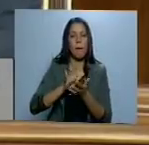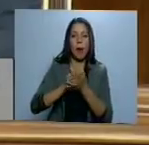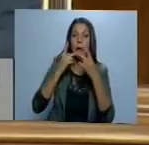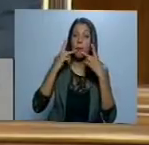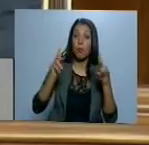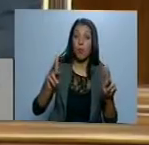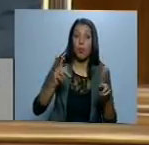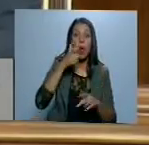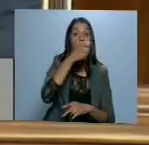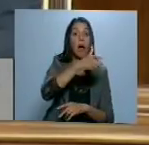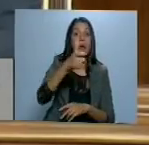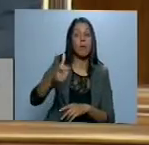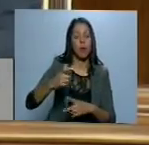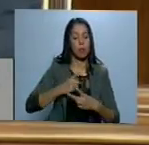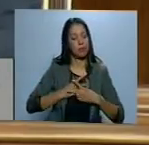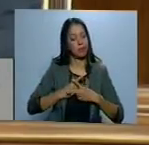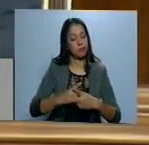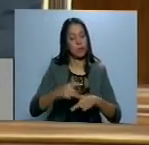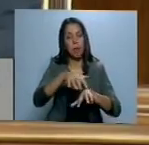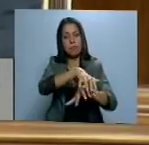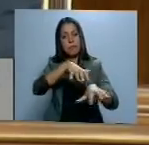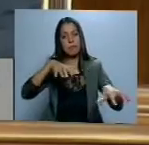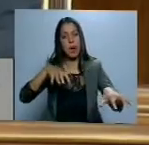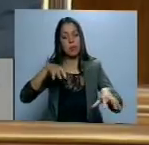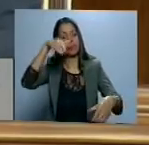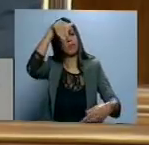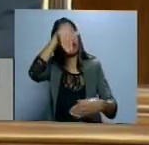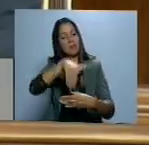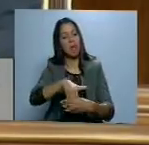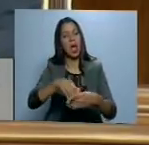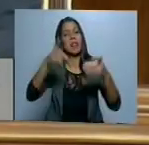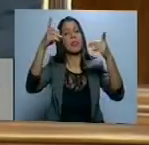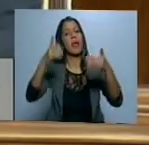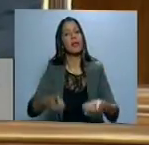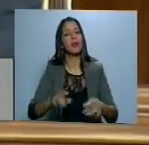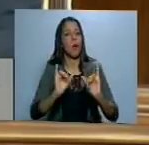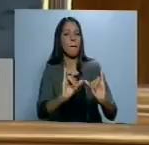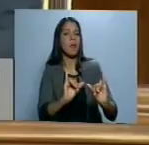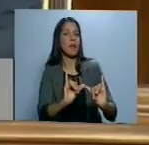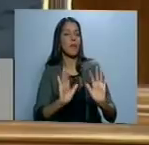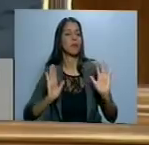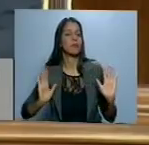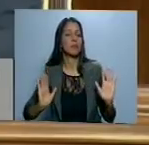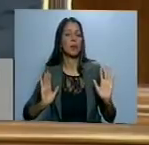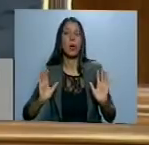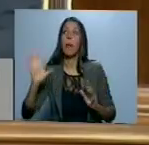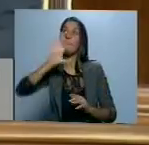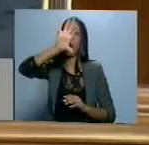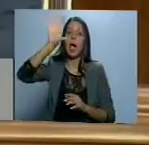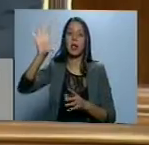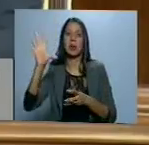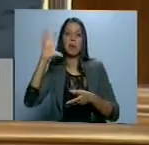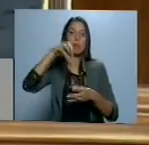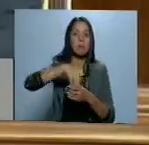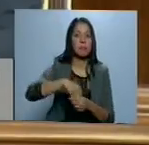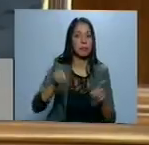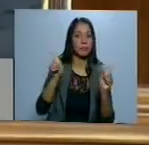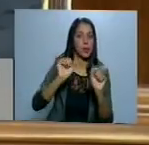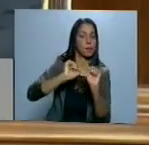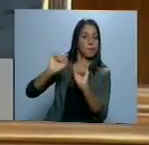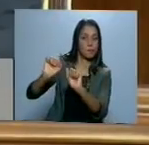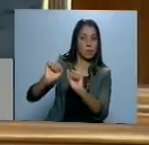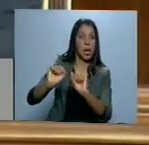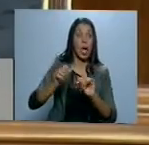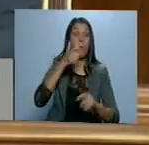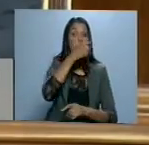voluntad mayoritaria del pueblo venezolano de decidir libremente su destino sin injerencias de potencias extranjeras y de dirimir